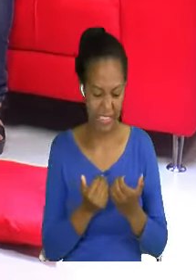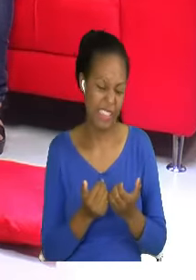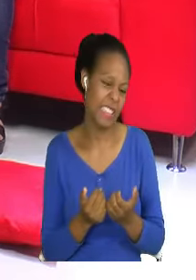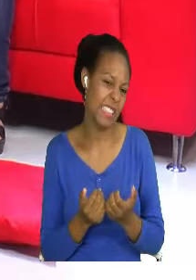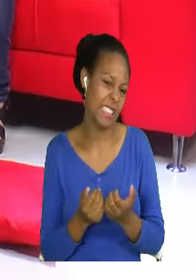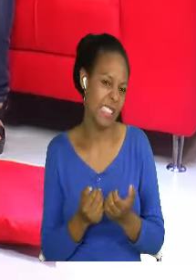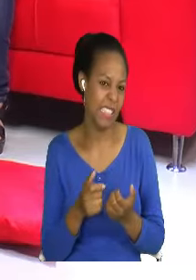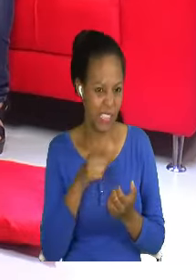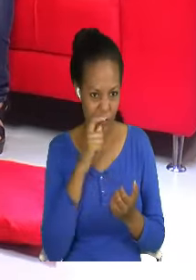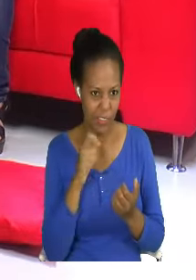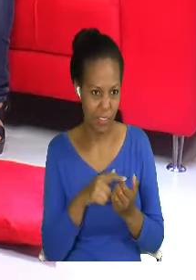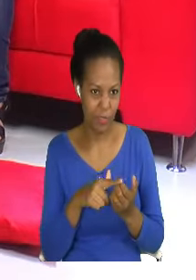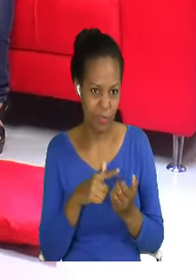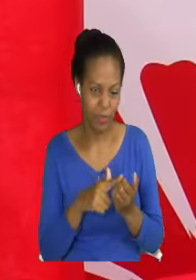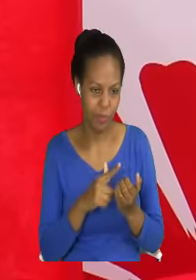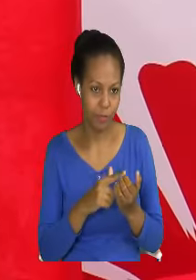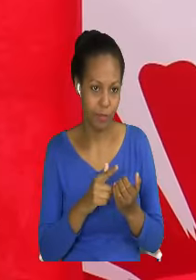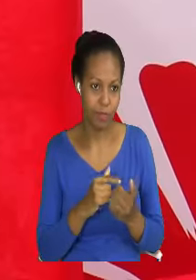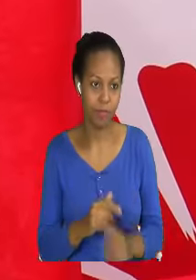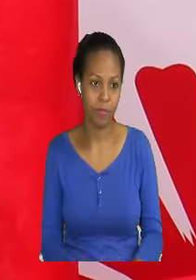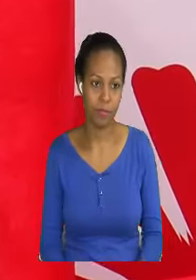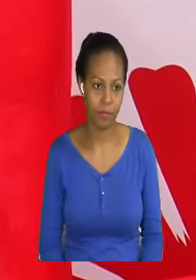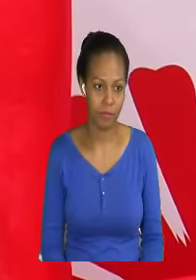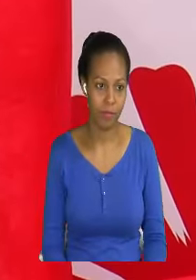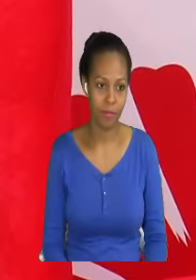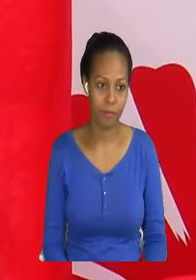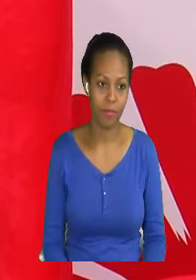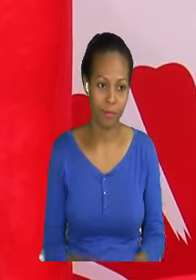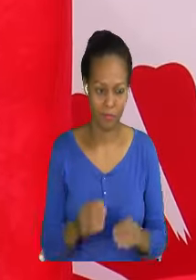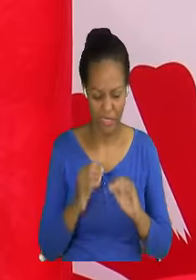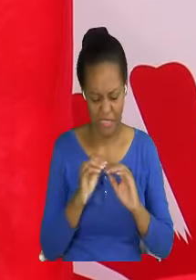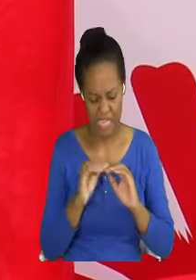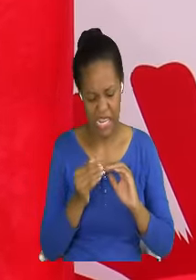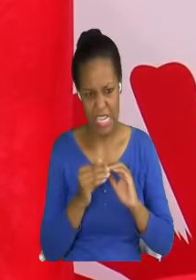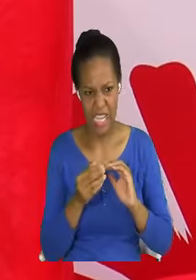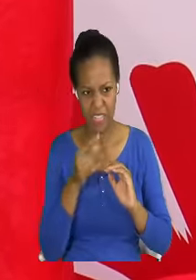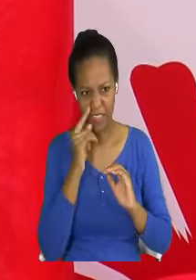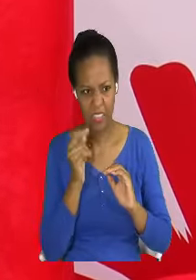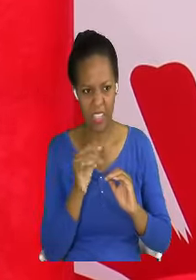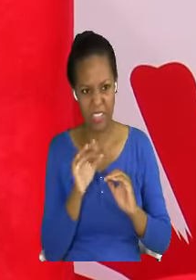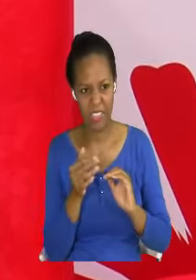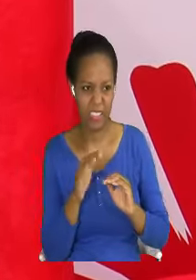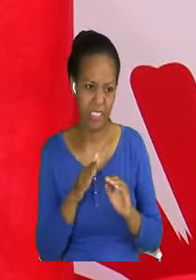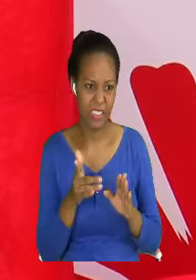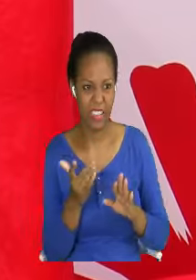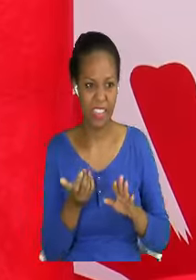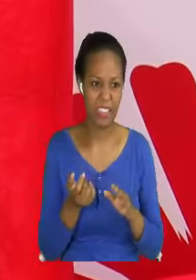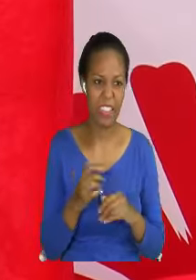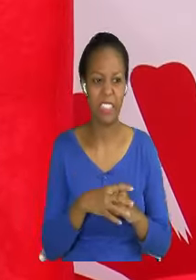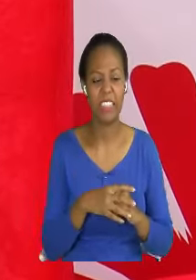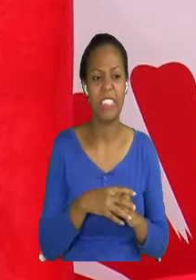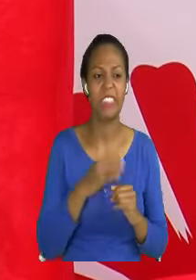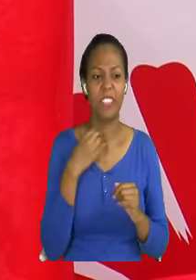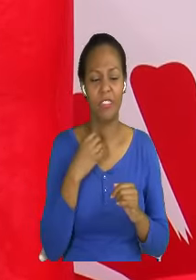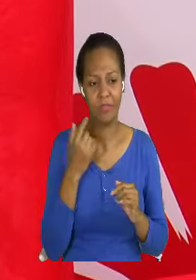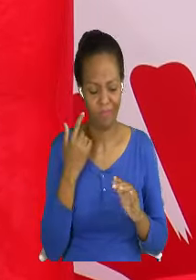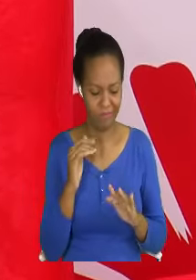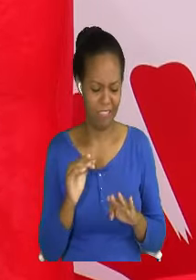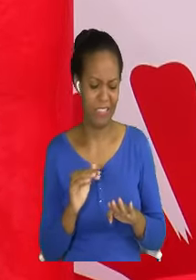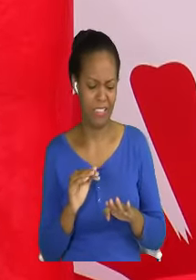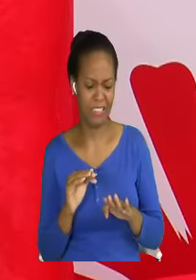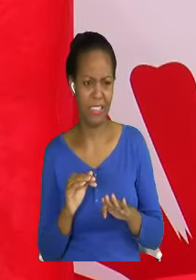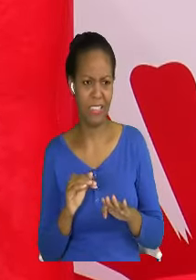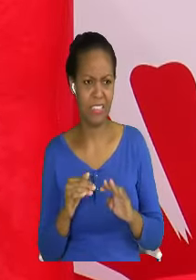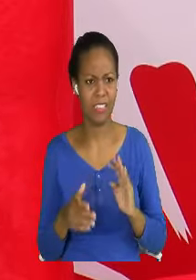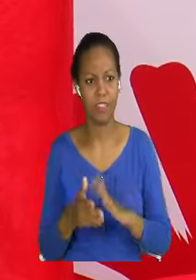retirarme el esmalte de las uñas y ya se me estaban pues deteriorando. Y una las tenía medio pintadas y las otras pintadas. Cuando yo iba